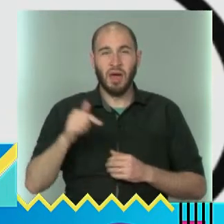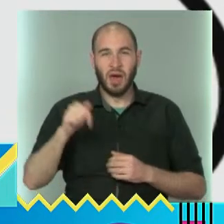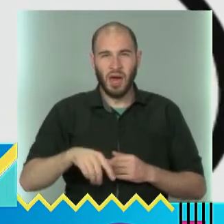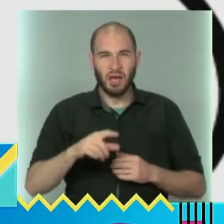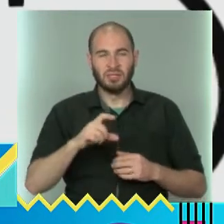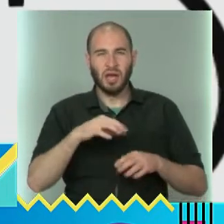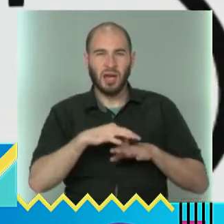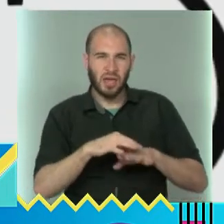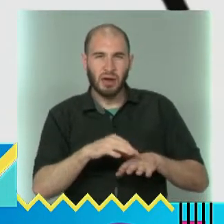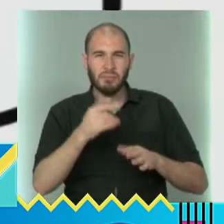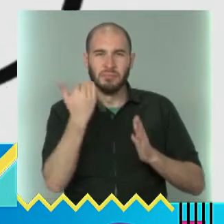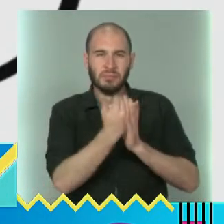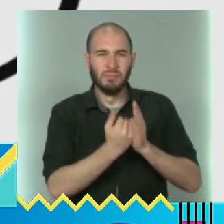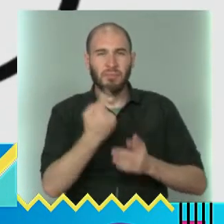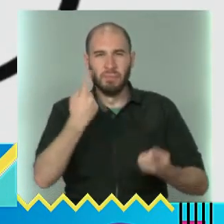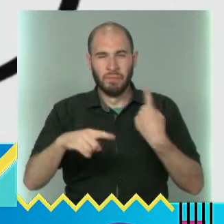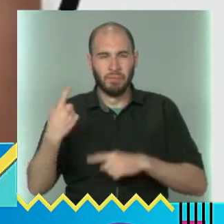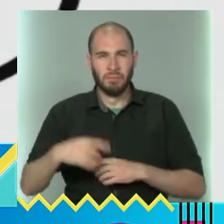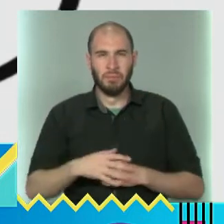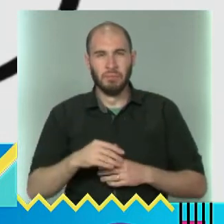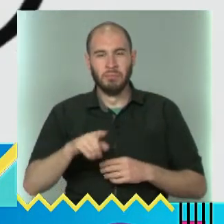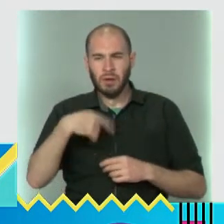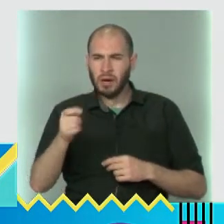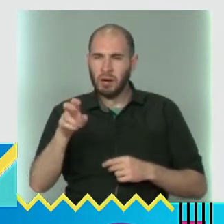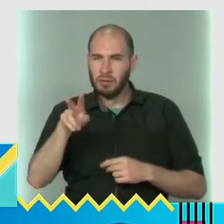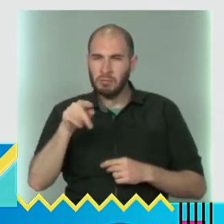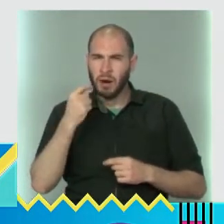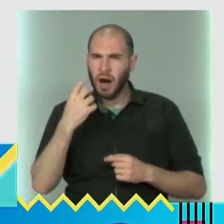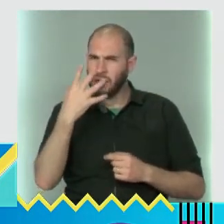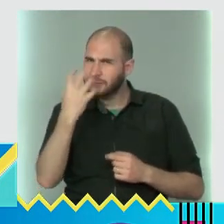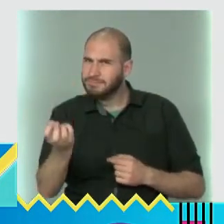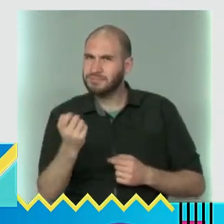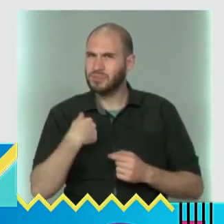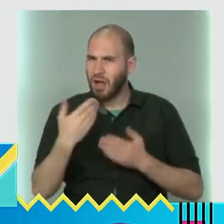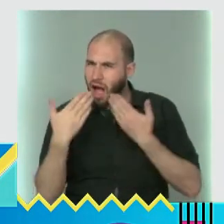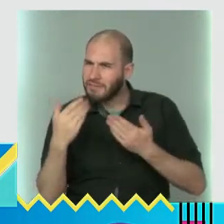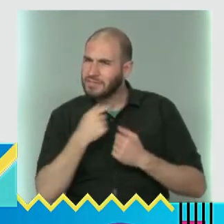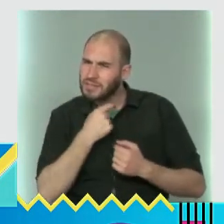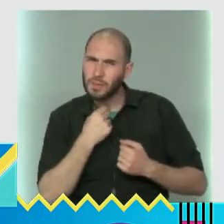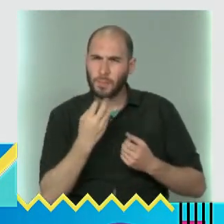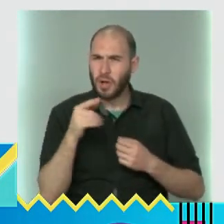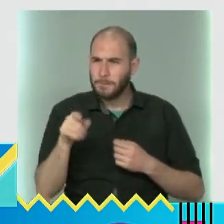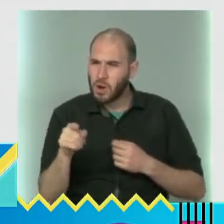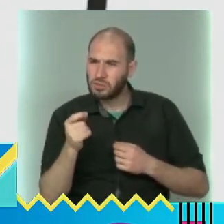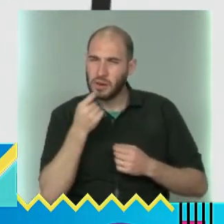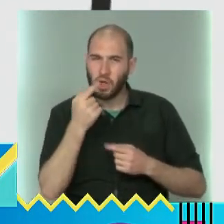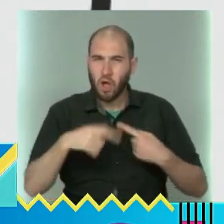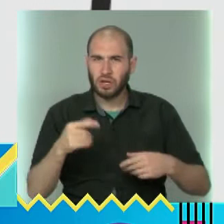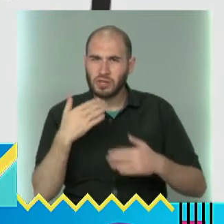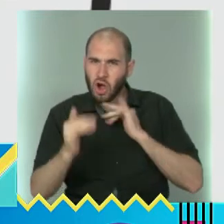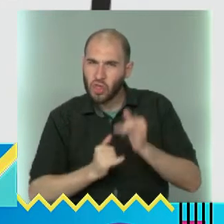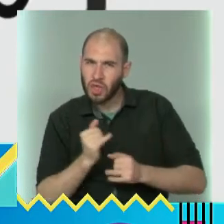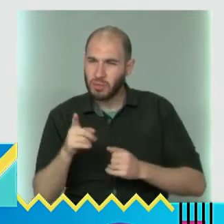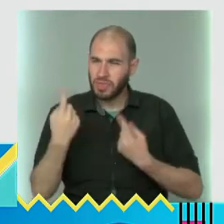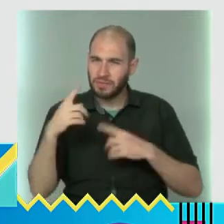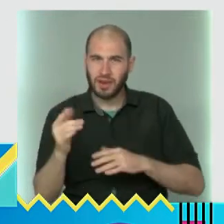tenga como una característica diferente que atrae a otro y decir, quiero conversar con vos, porque veo que vos cuando planteás lo que planteás, lo